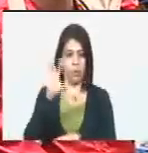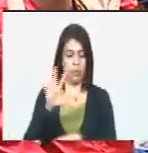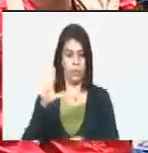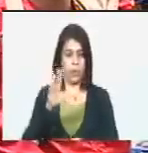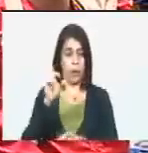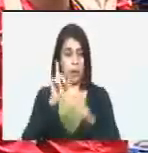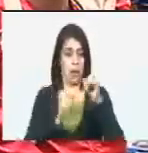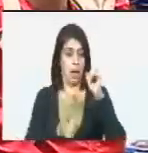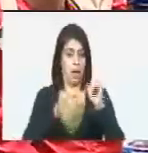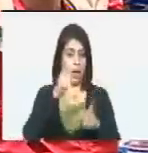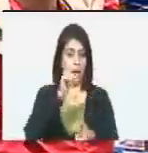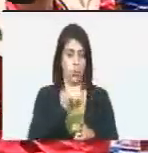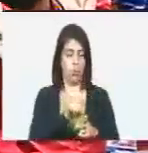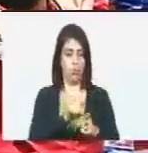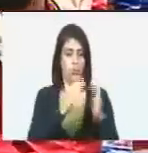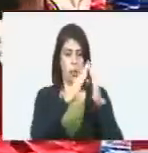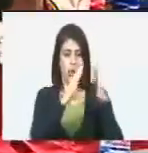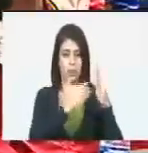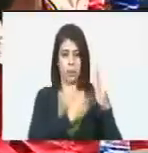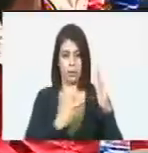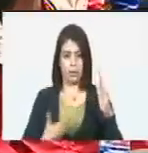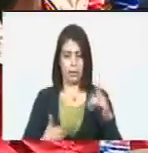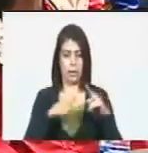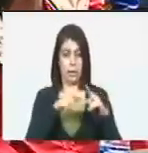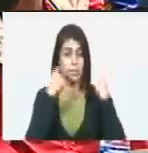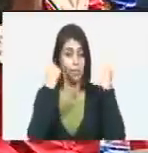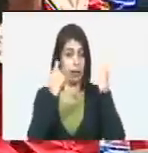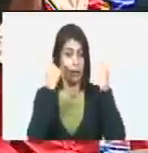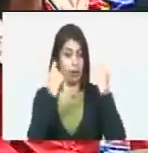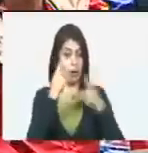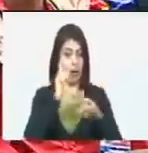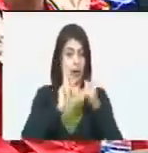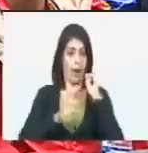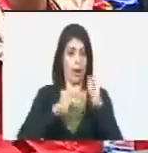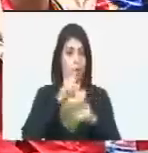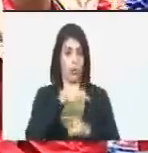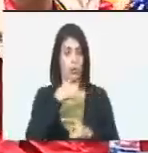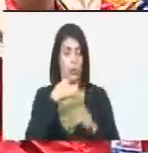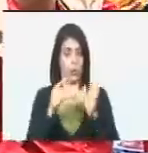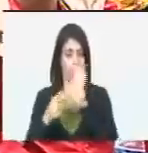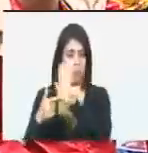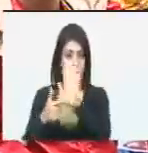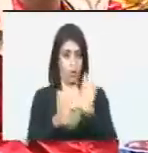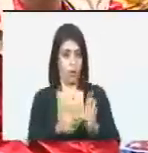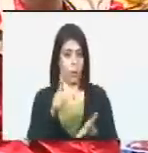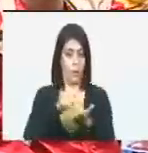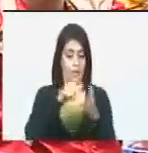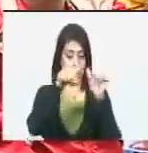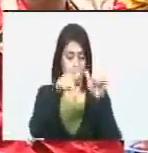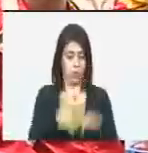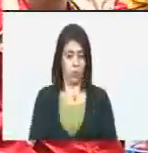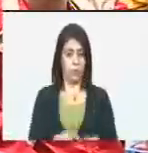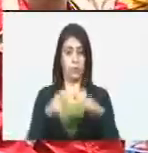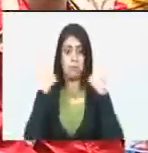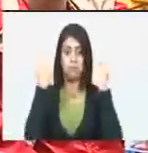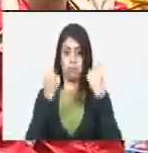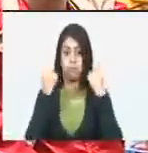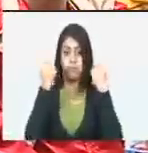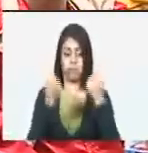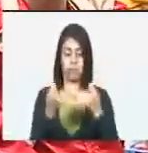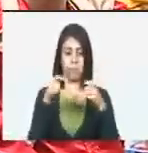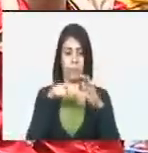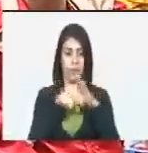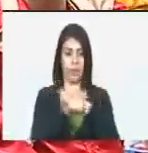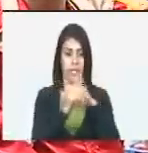en Miraflores celebraban, algunos por cierto presentes hoy en este hemiciclo, celebraban